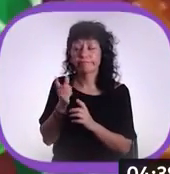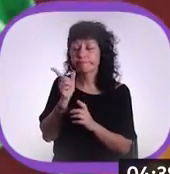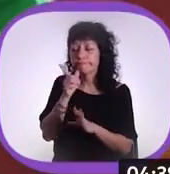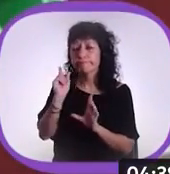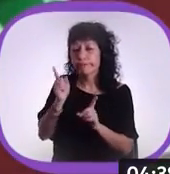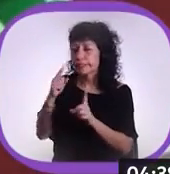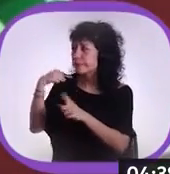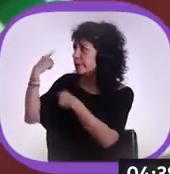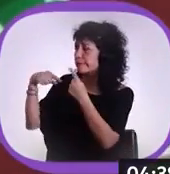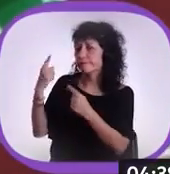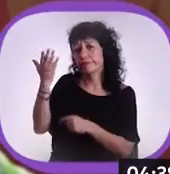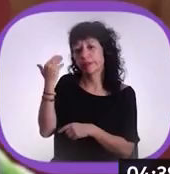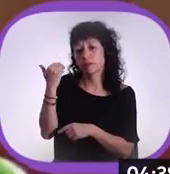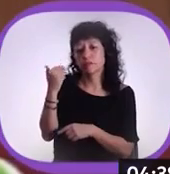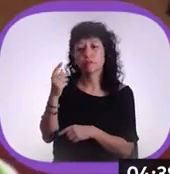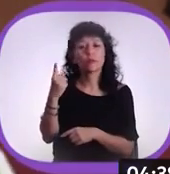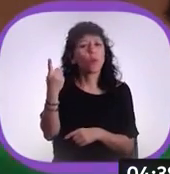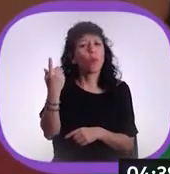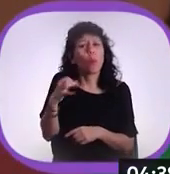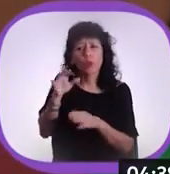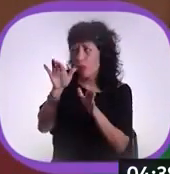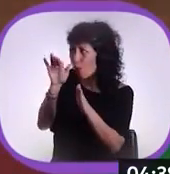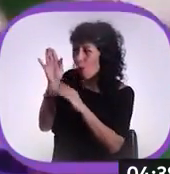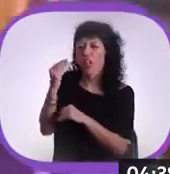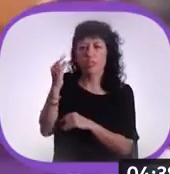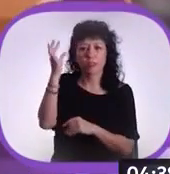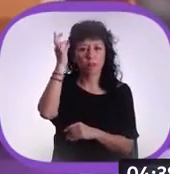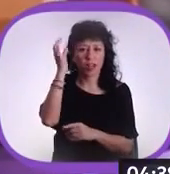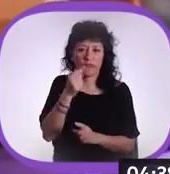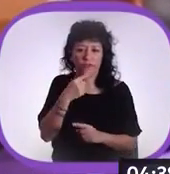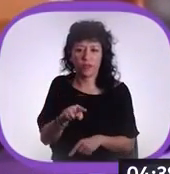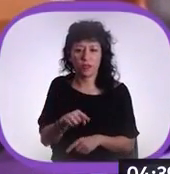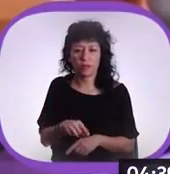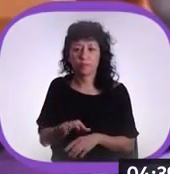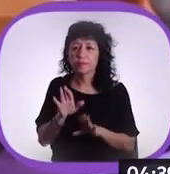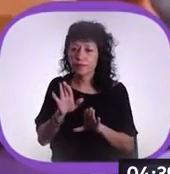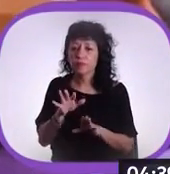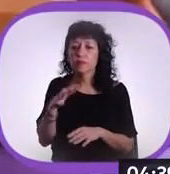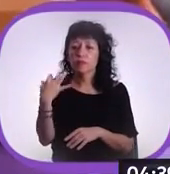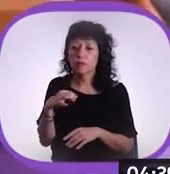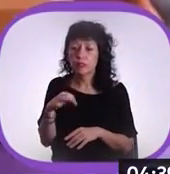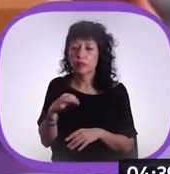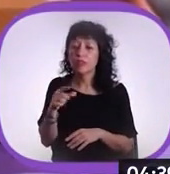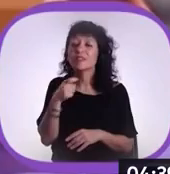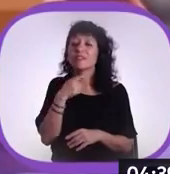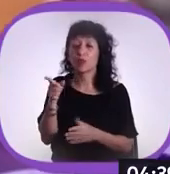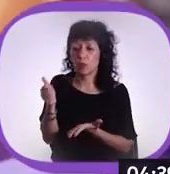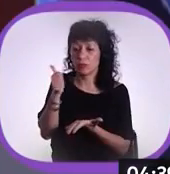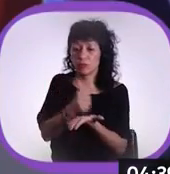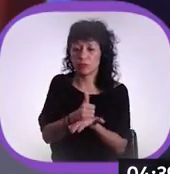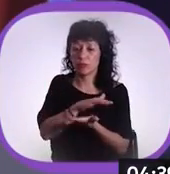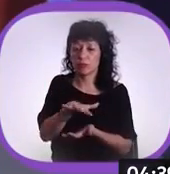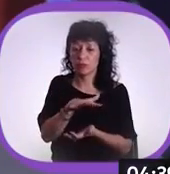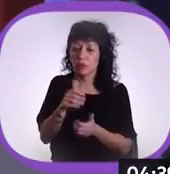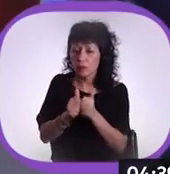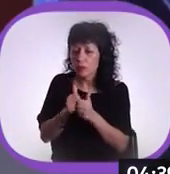Oye, lo único que ustedes comparten es un mal peinado. Oye, probaste realmente quién eres en la zona. Tu historia es... historia.